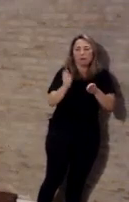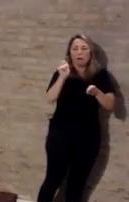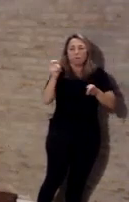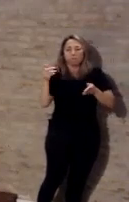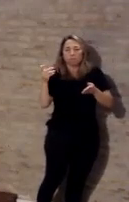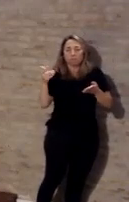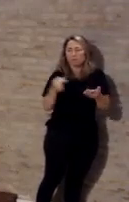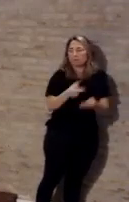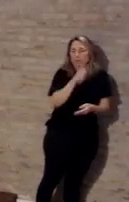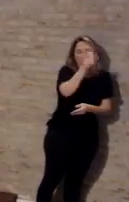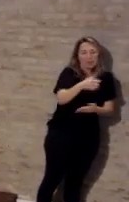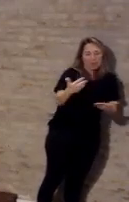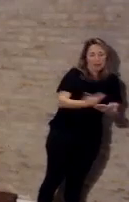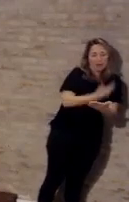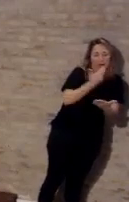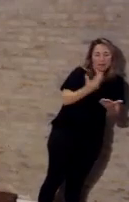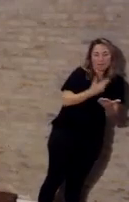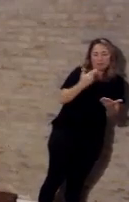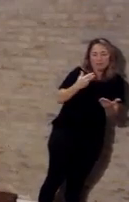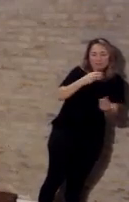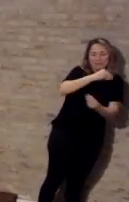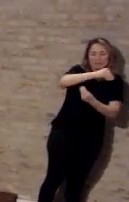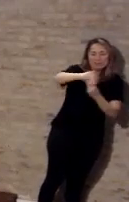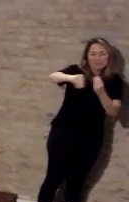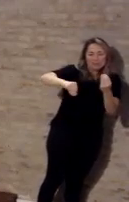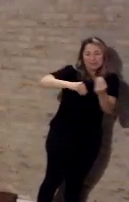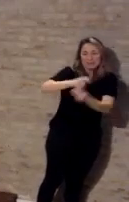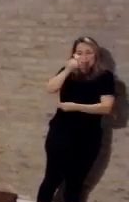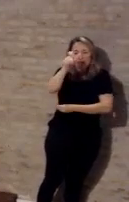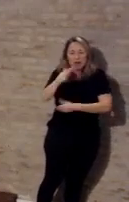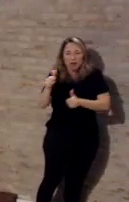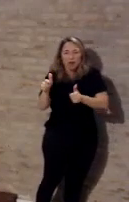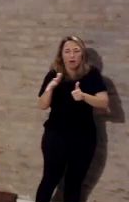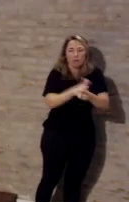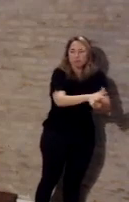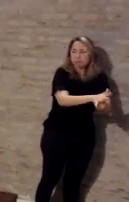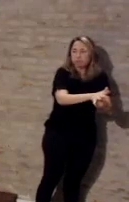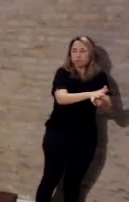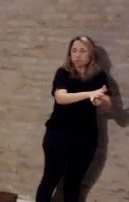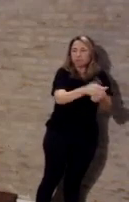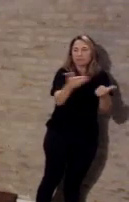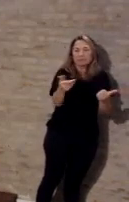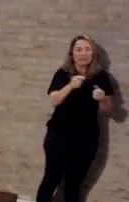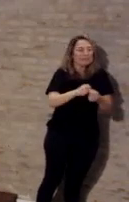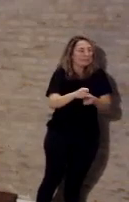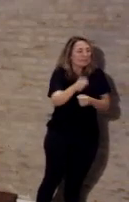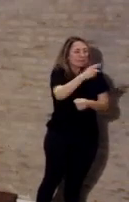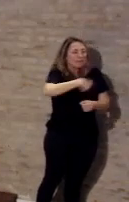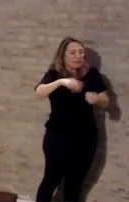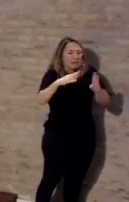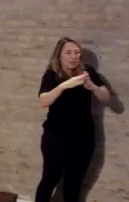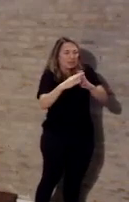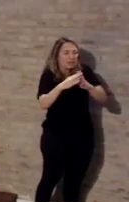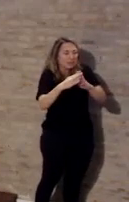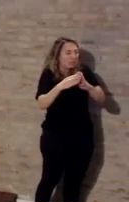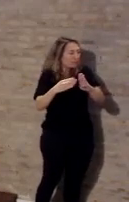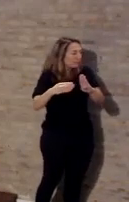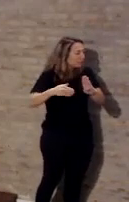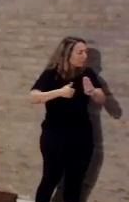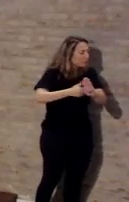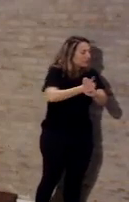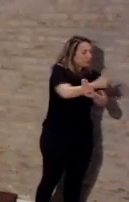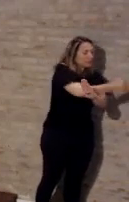violencia porque muchas veces la violencia puede venir de los mismos integrantes de la familia y a lo mejor esa persona no puede salir de su